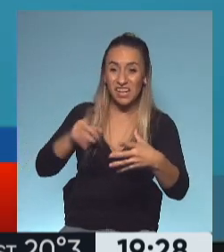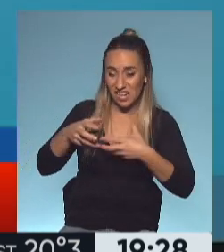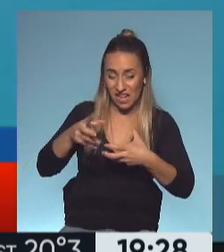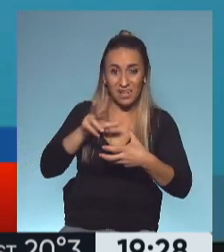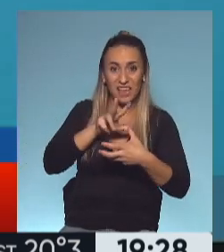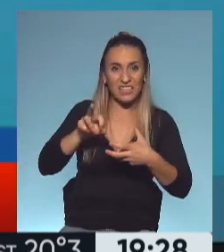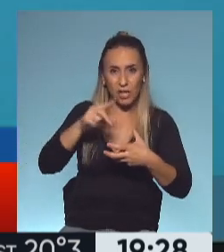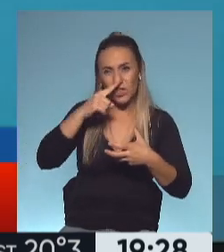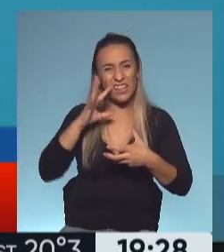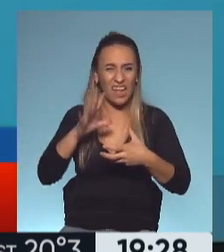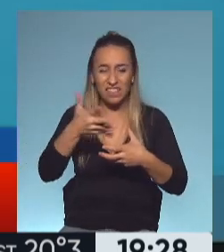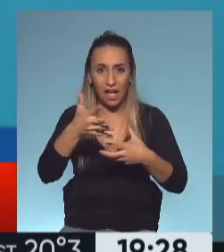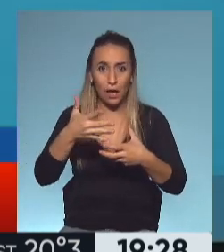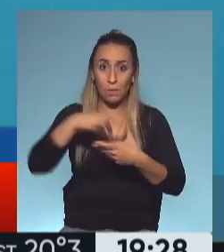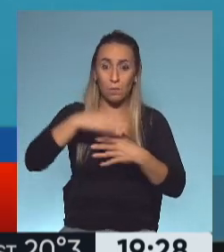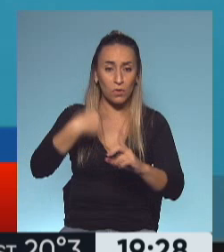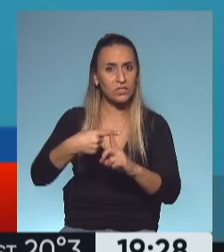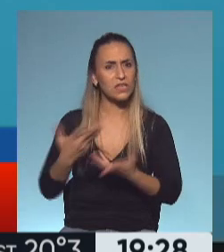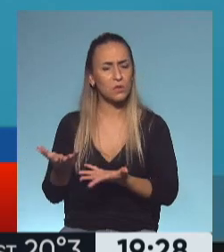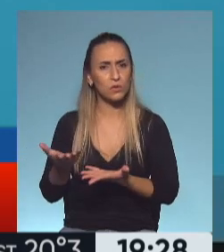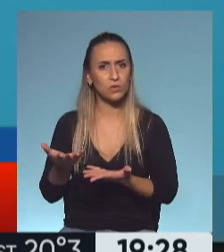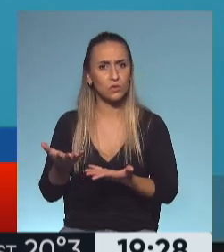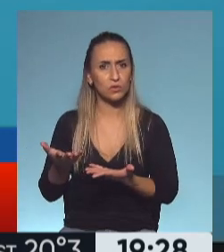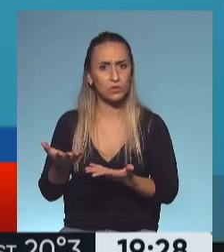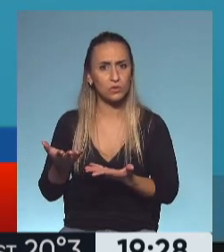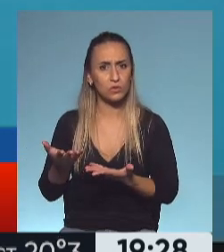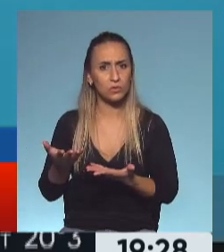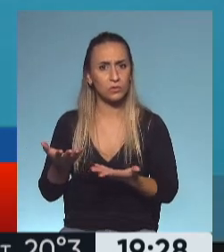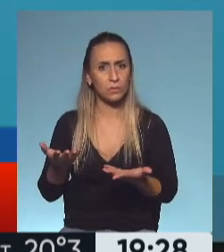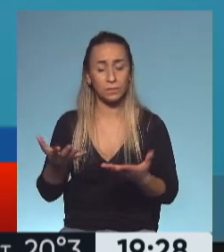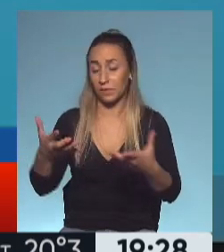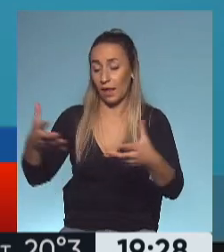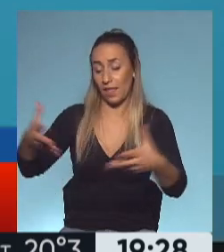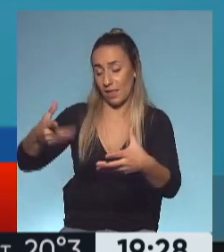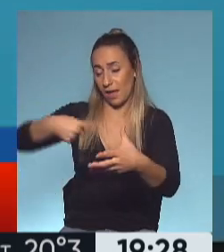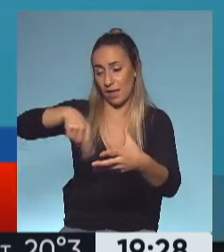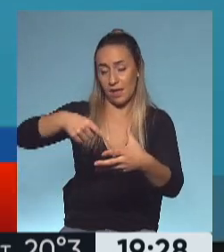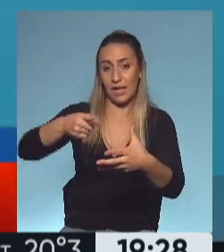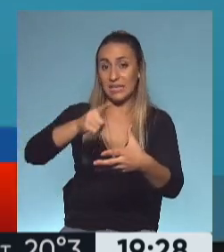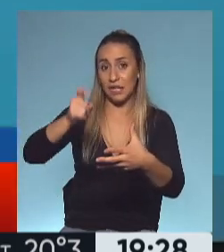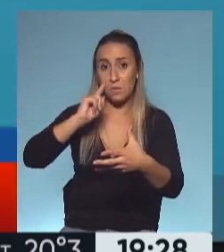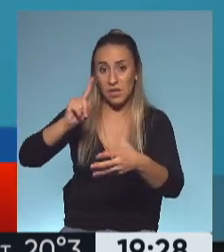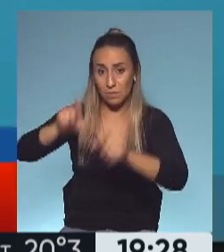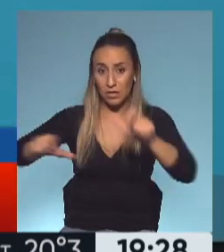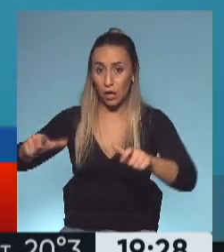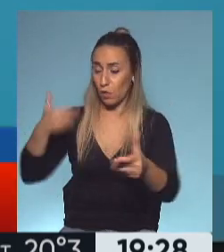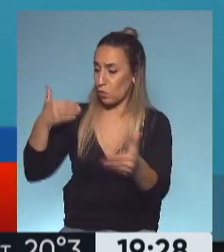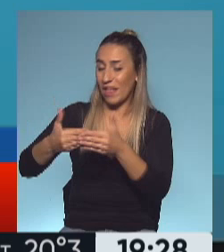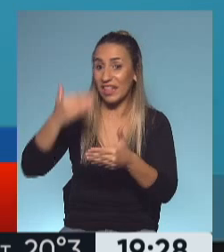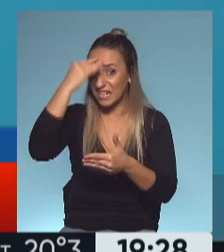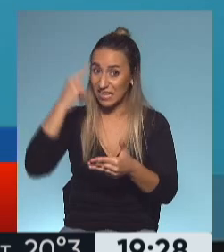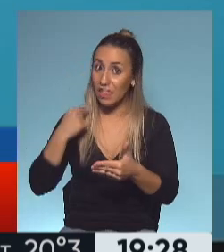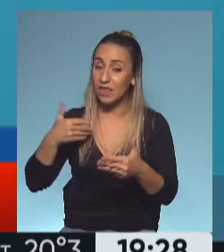Aires entero, 1.000 casos cada 100.000 habitantes en los últimos 15